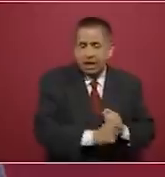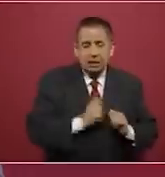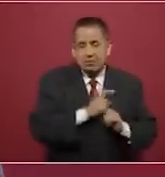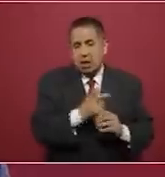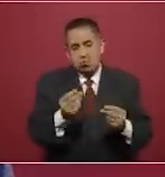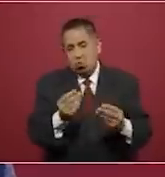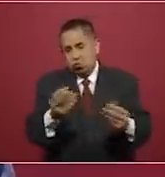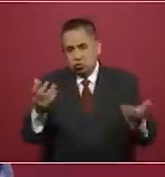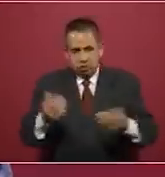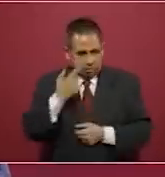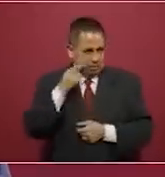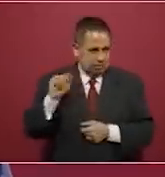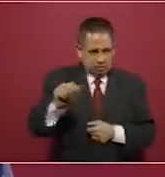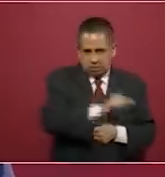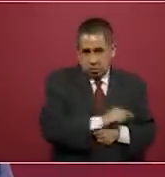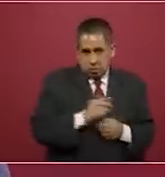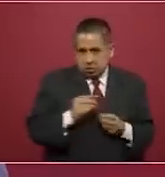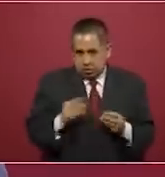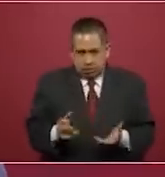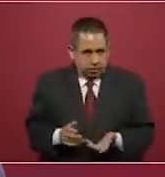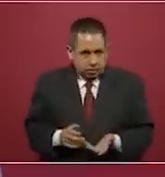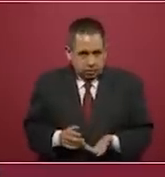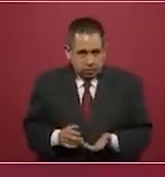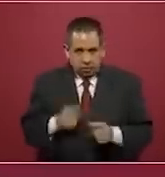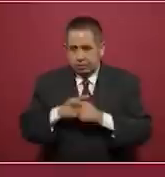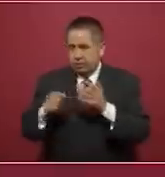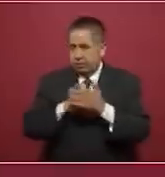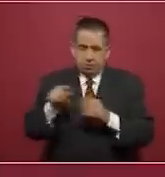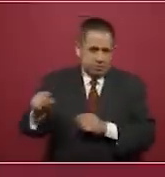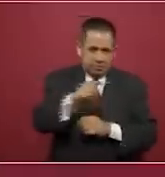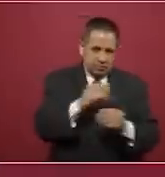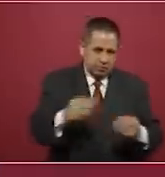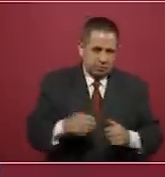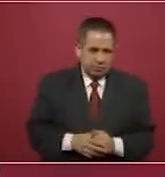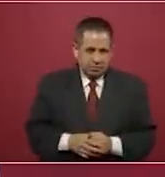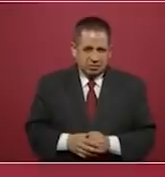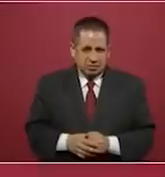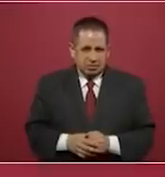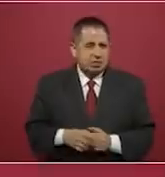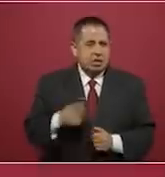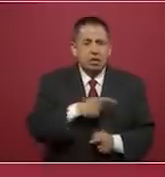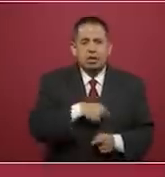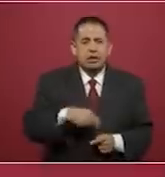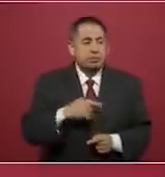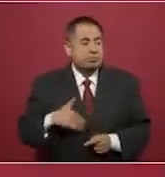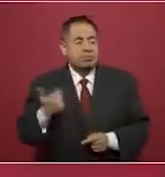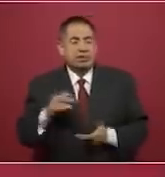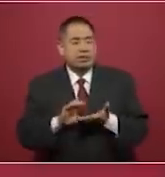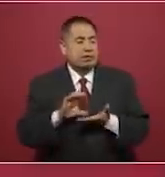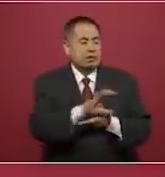y asista en todo el gobierno hacían su agosto